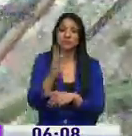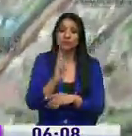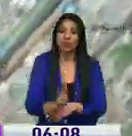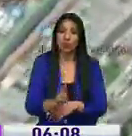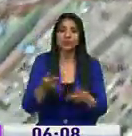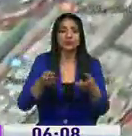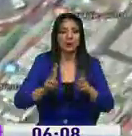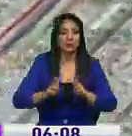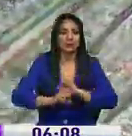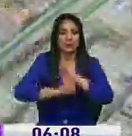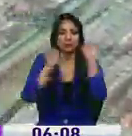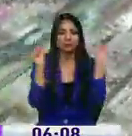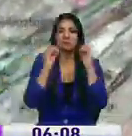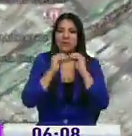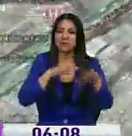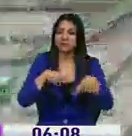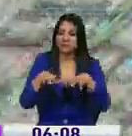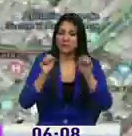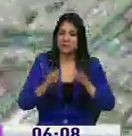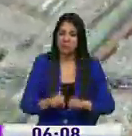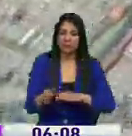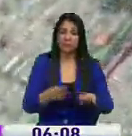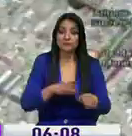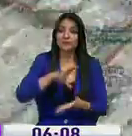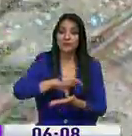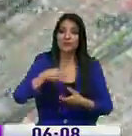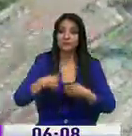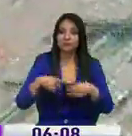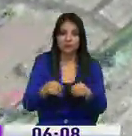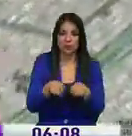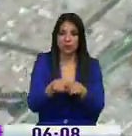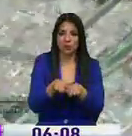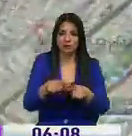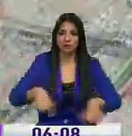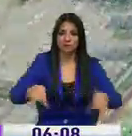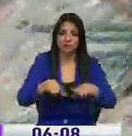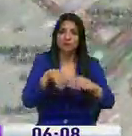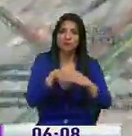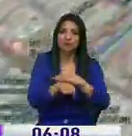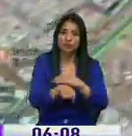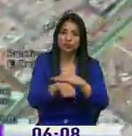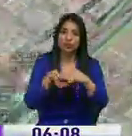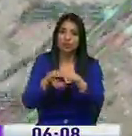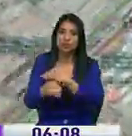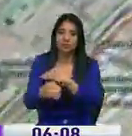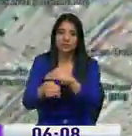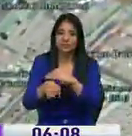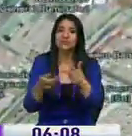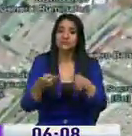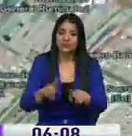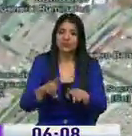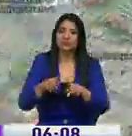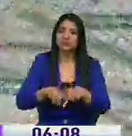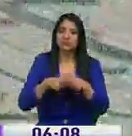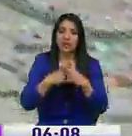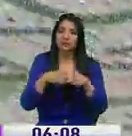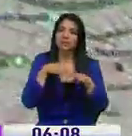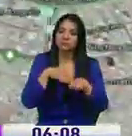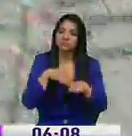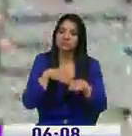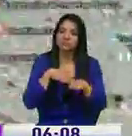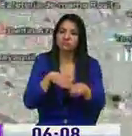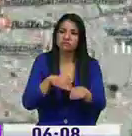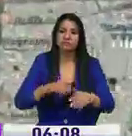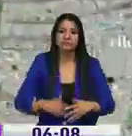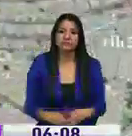despierta un poco más temprano en el centro de la ciudad también sector de los túneles del tráfico y ya todo se torna a esta hora un poco